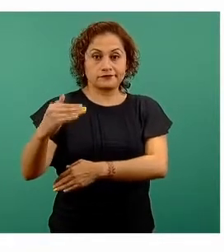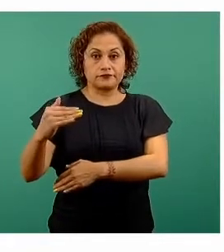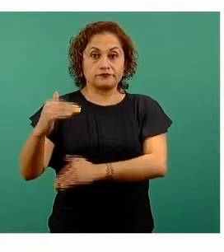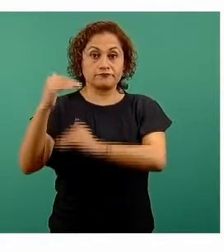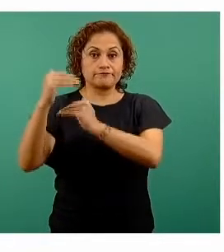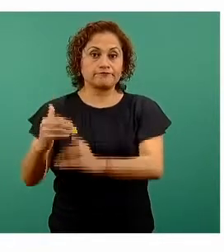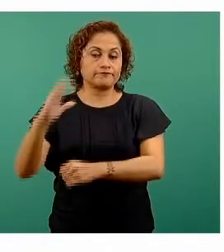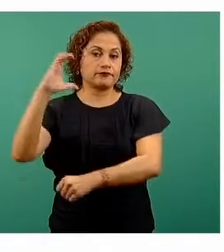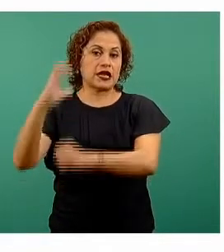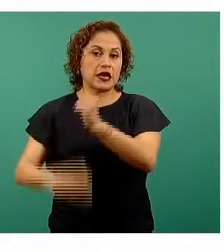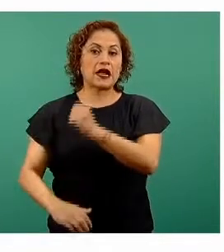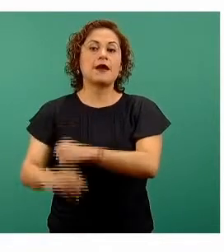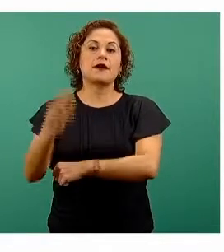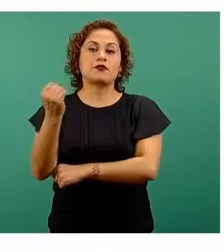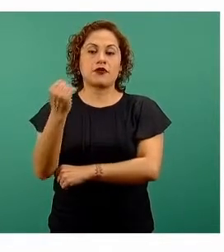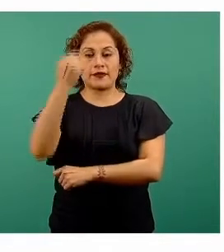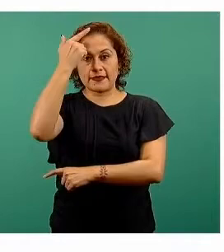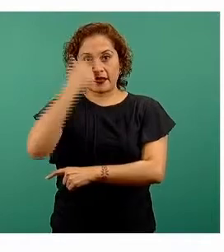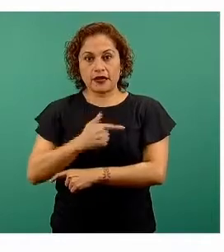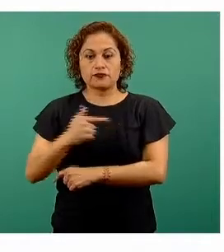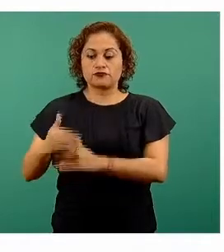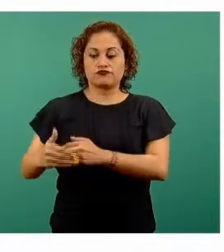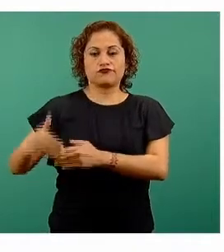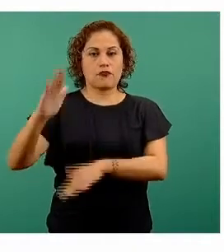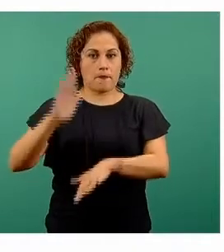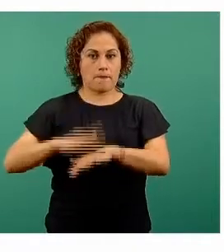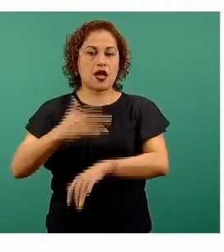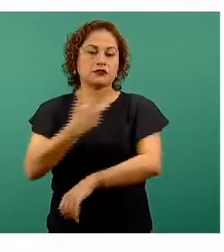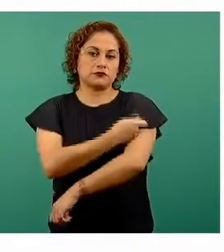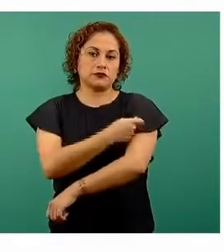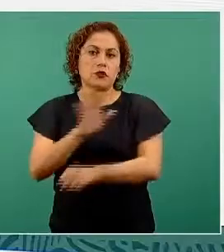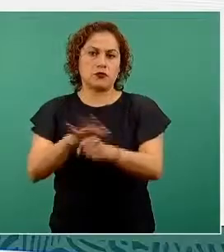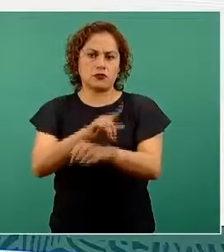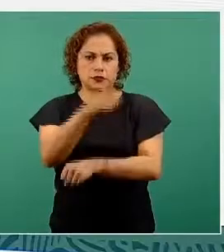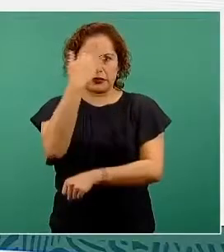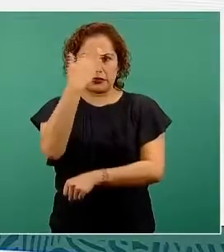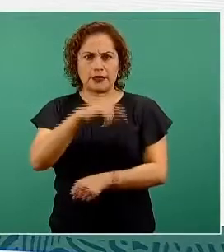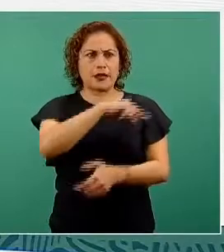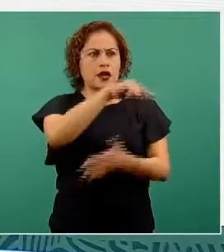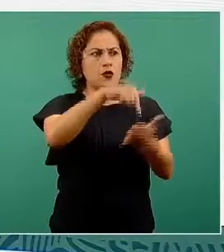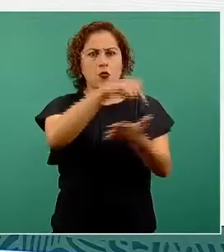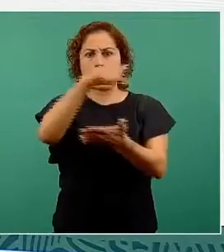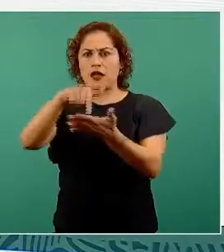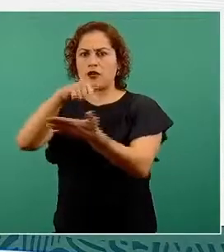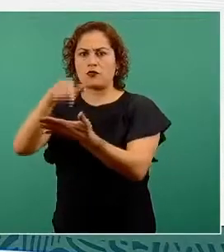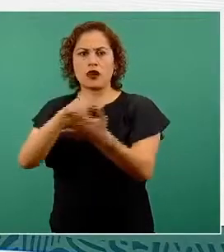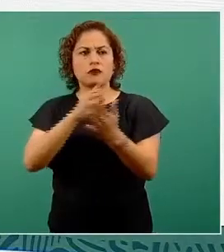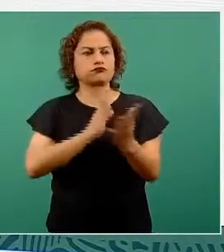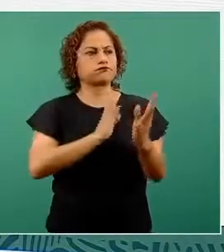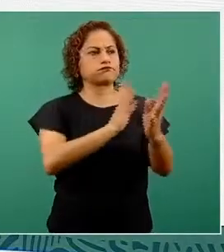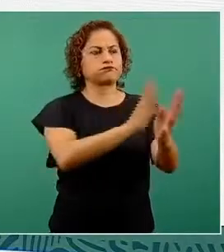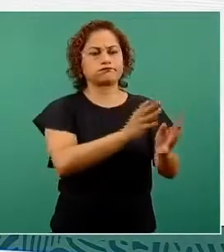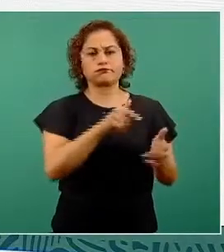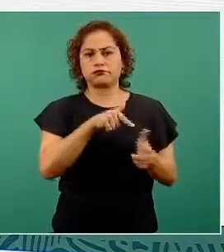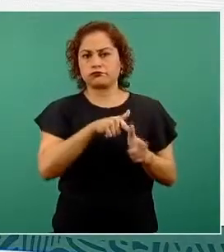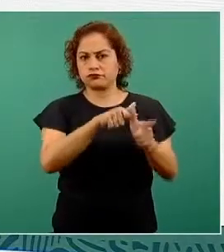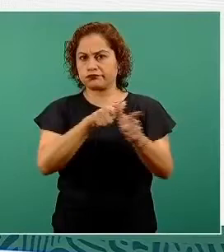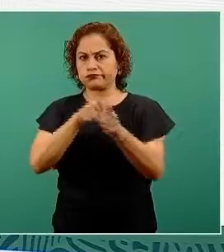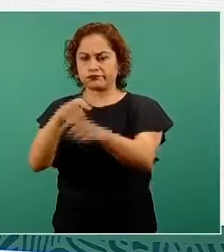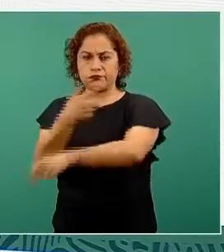más vacunas que ya han sido aplicadas porque permanecen abiertas las unidades de vacunación. Como pueden ver, les recuerdo